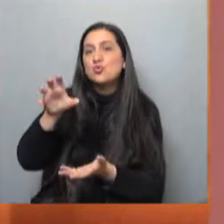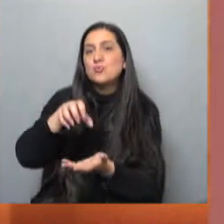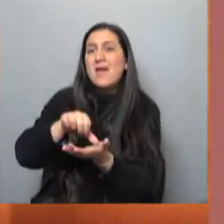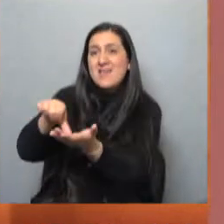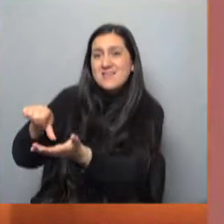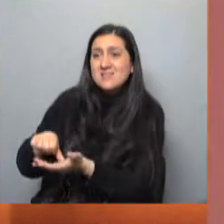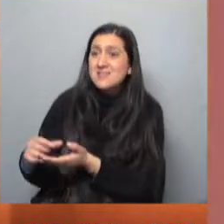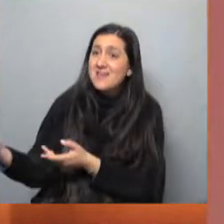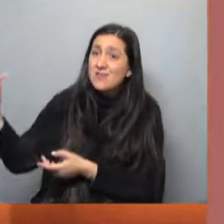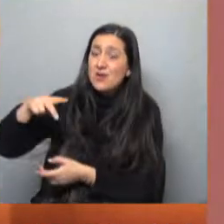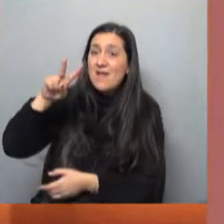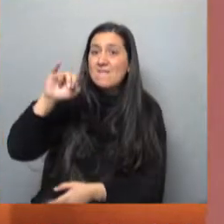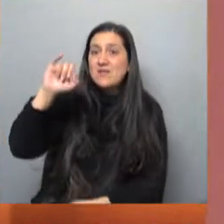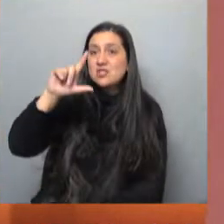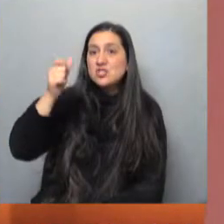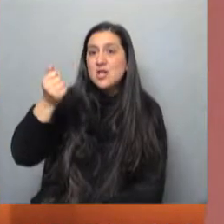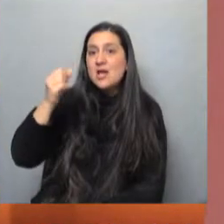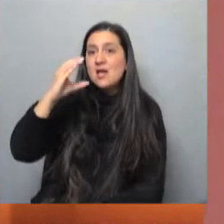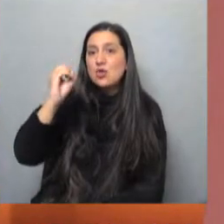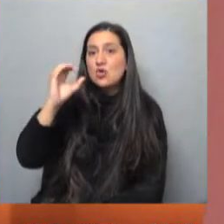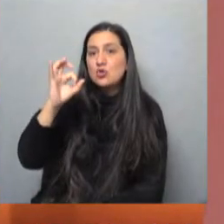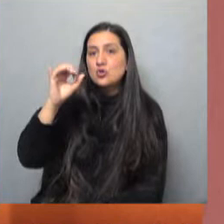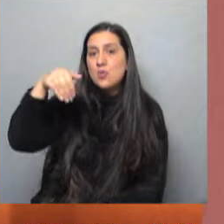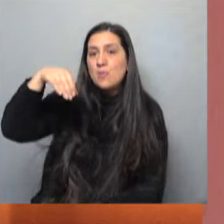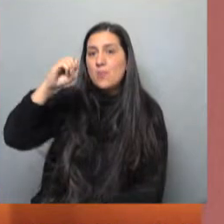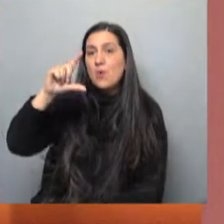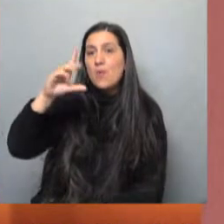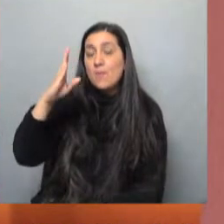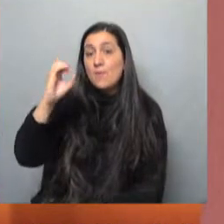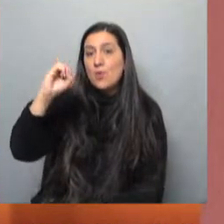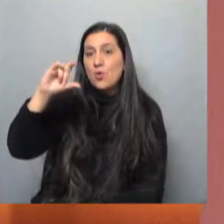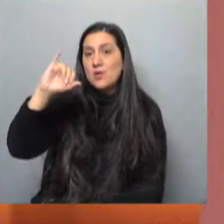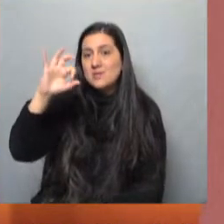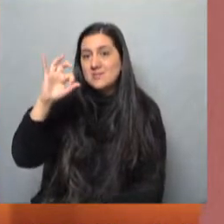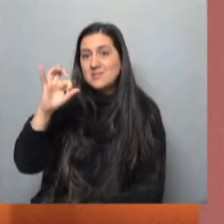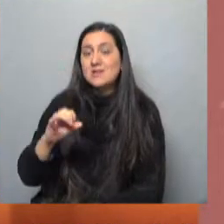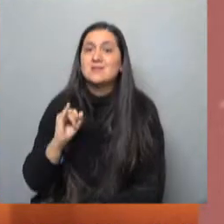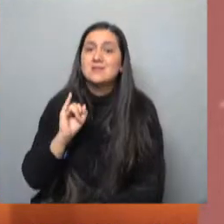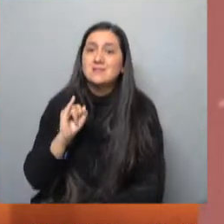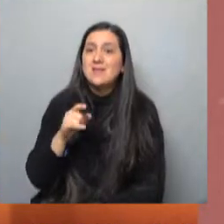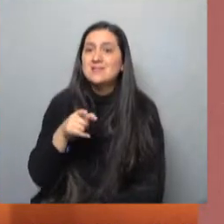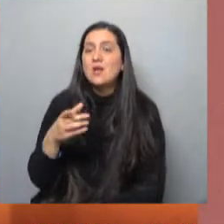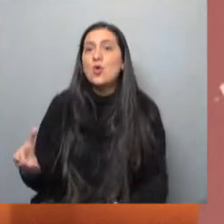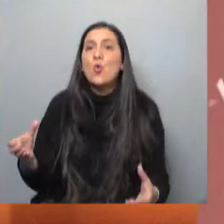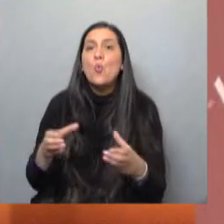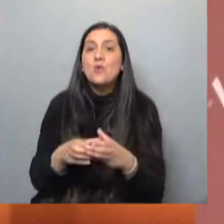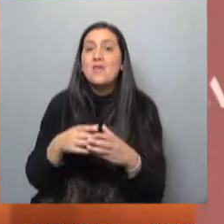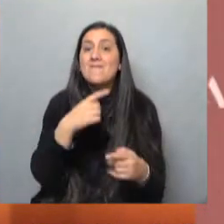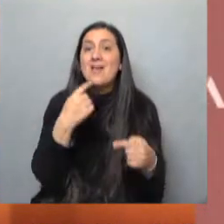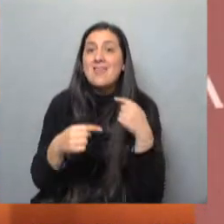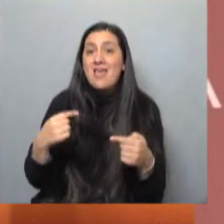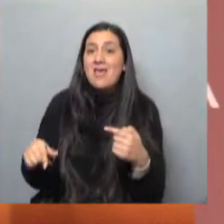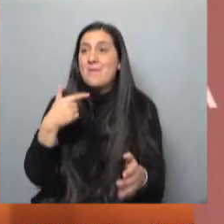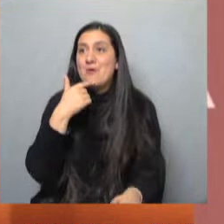instalarse acá en la villa cosmópolis también va a estar esa toda esa comunidad esa comunidad variada no que